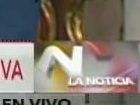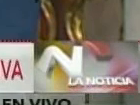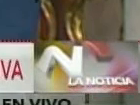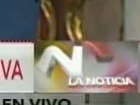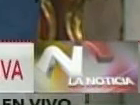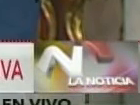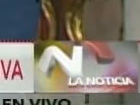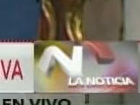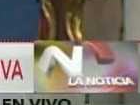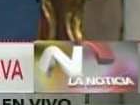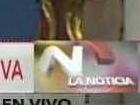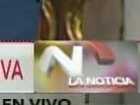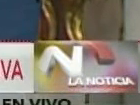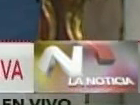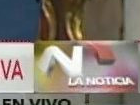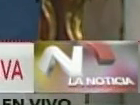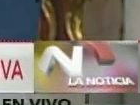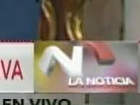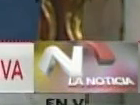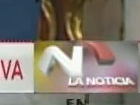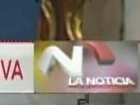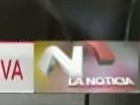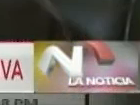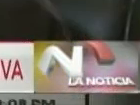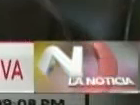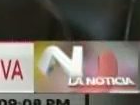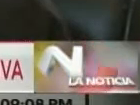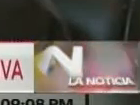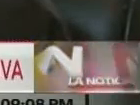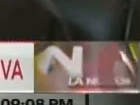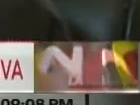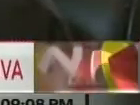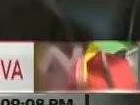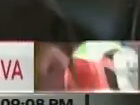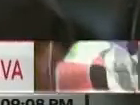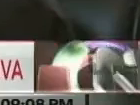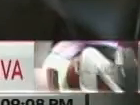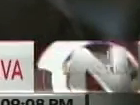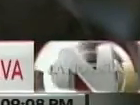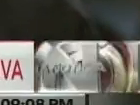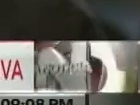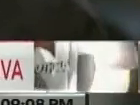83% vivimos en las ciudades, los campos vive el 17%.